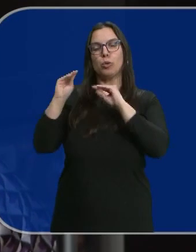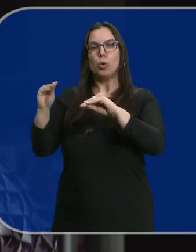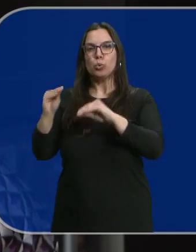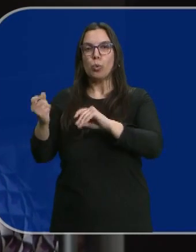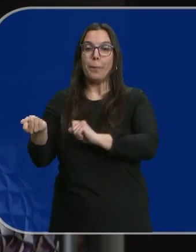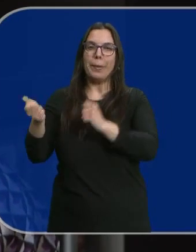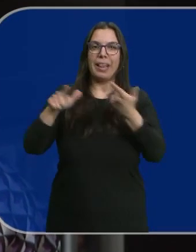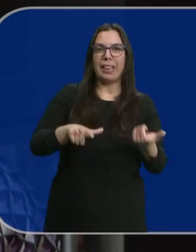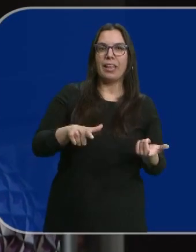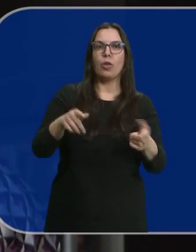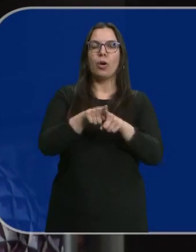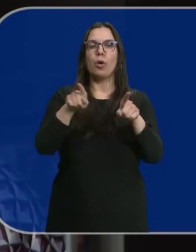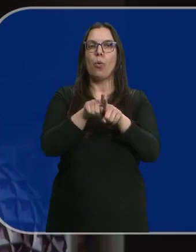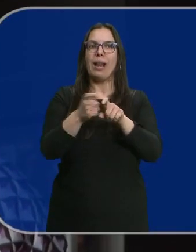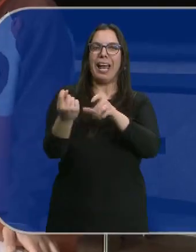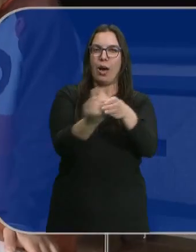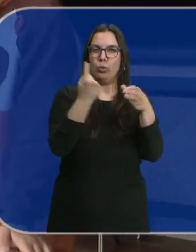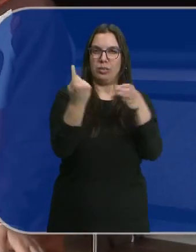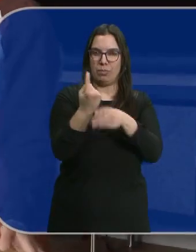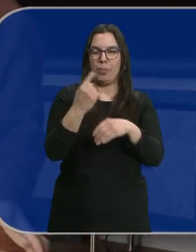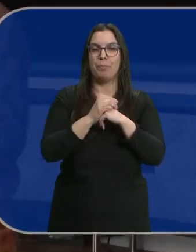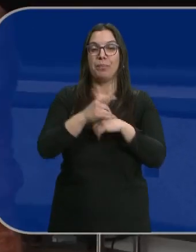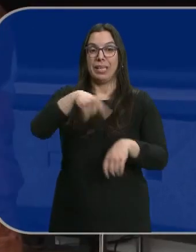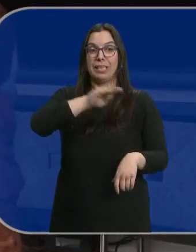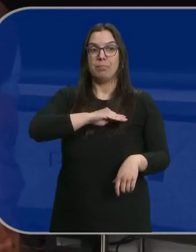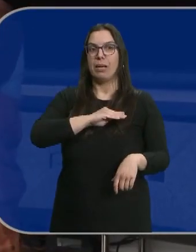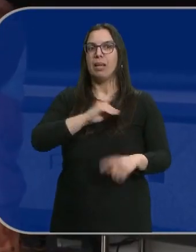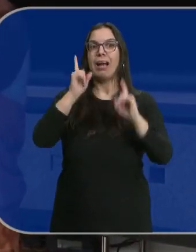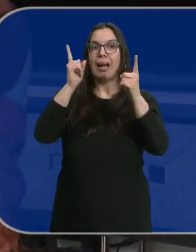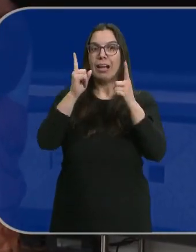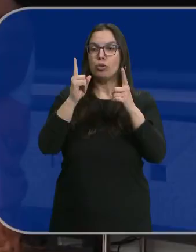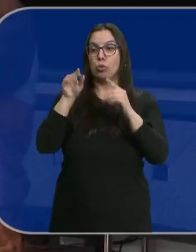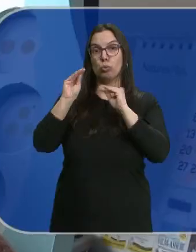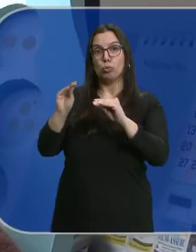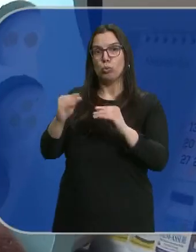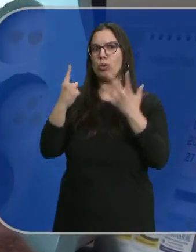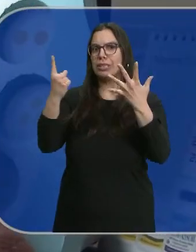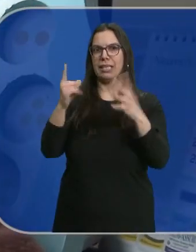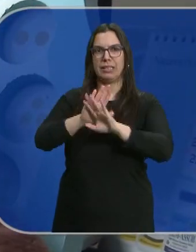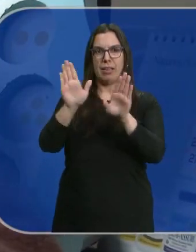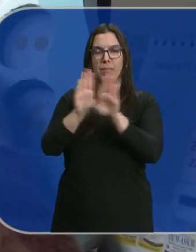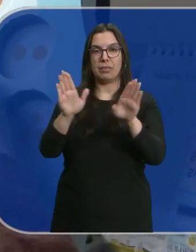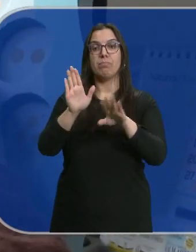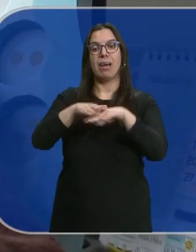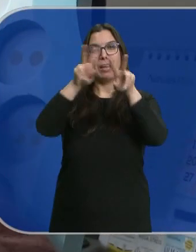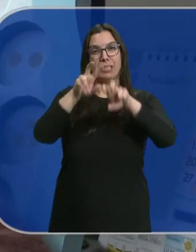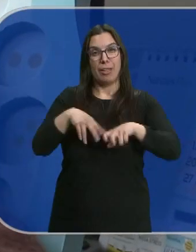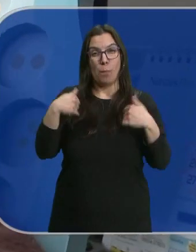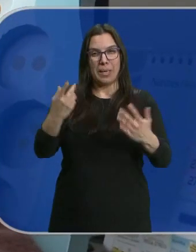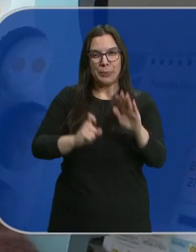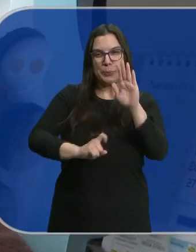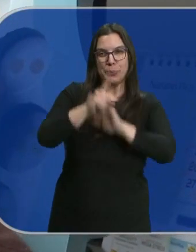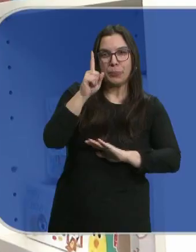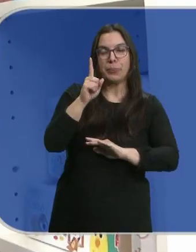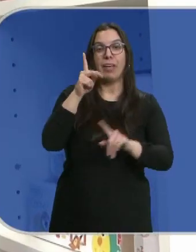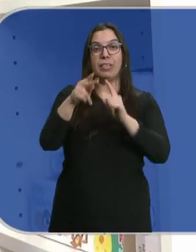a los que tiene un niño con trastorno del espectro autista. En España solo se conocen 6 casos como el suyo. Para potenciar la investigación y prevenir la